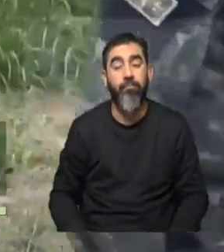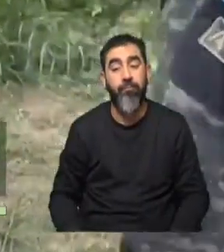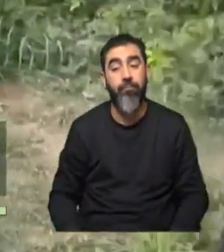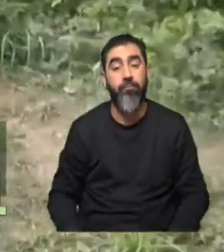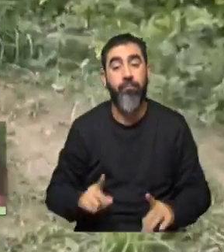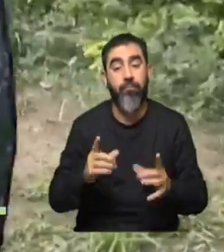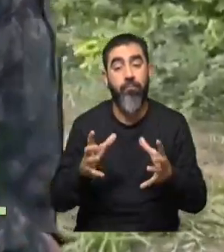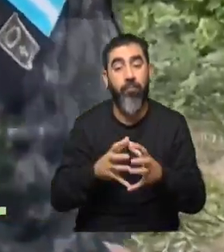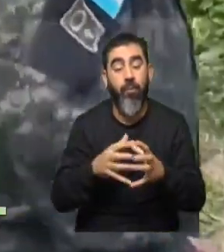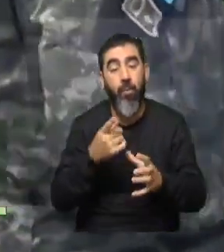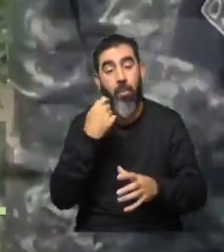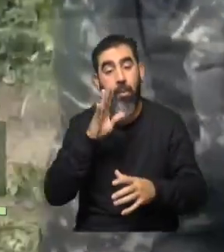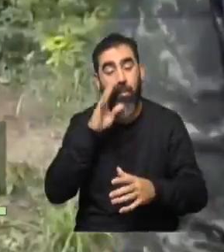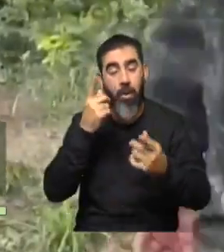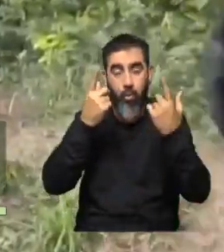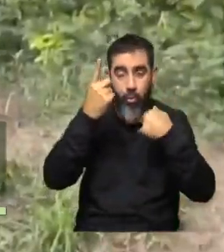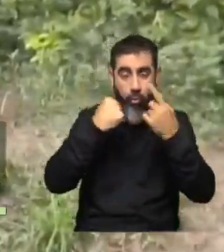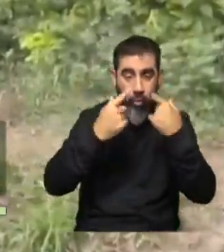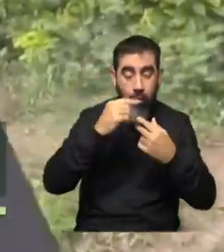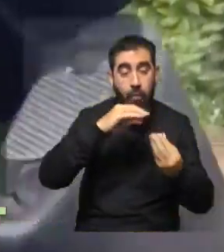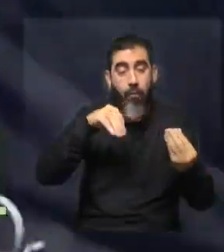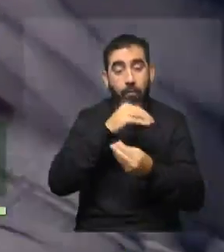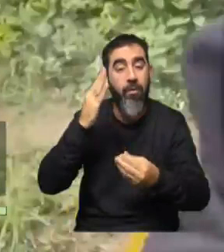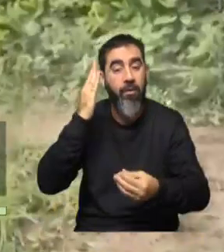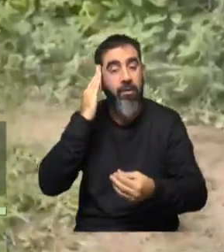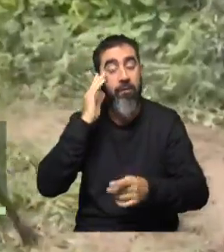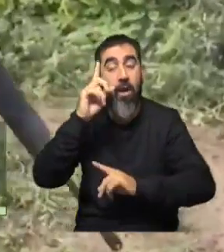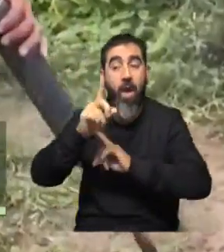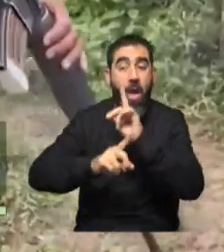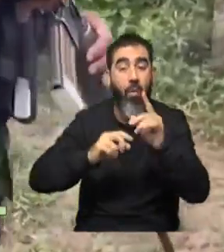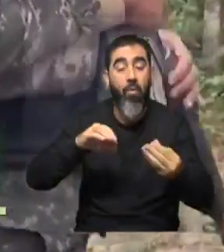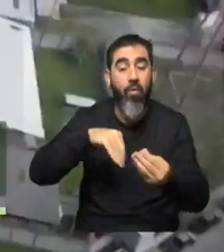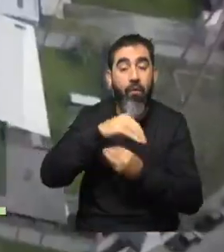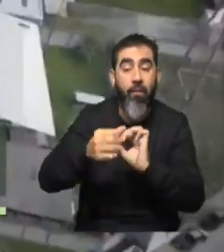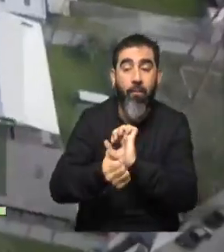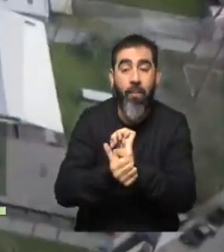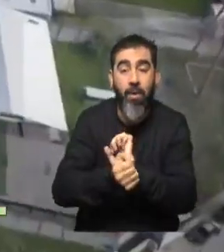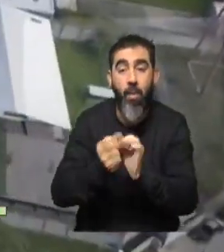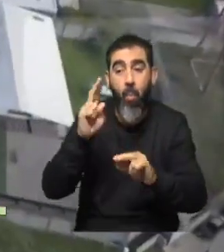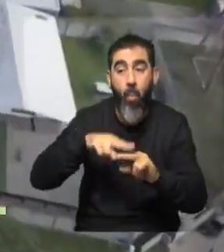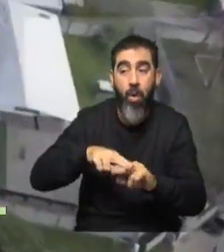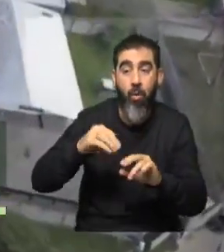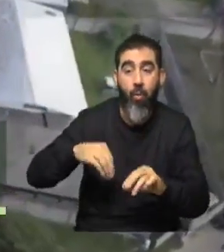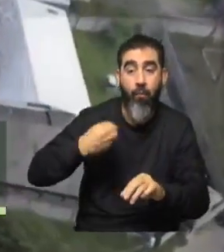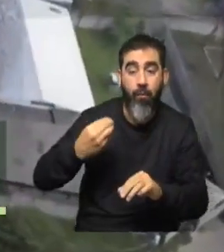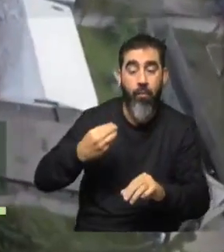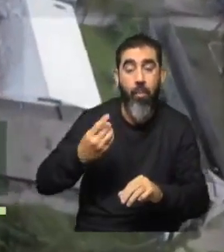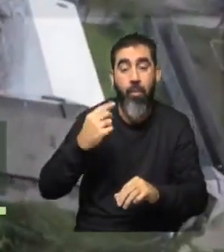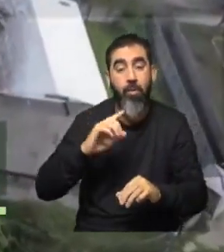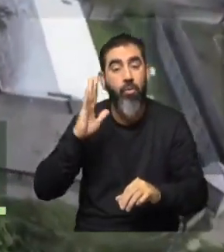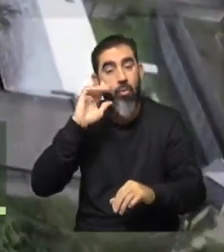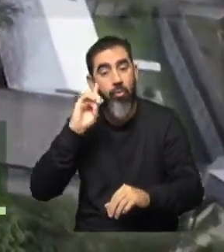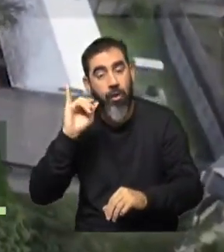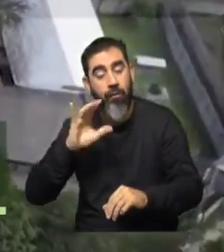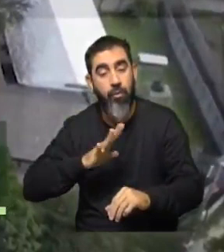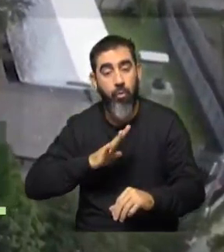encontraban grupos de padres llorando y otros familiares queriendo saber si alguna de sus parientes presas figuraba entre las fallecidas aunque no tenía ni idea